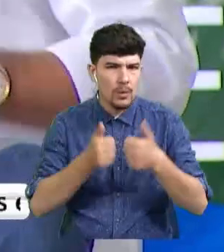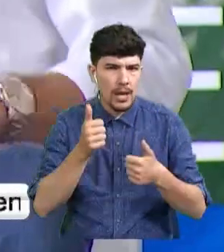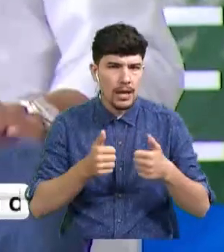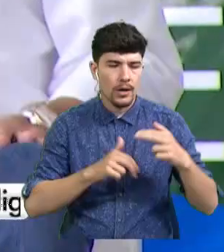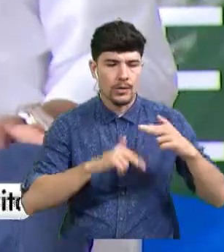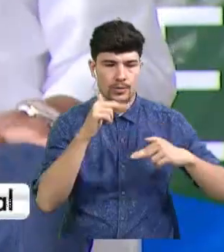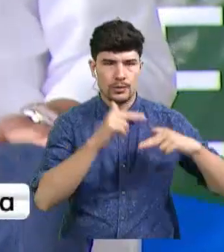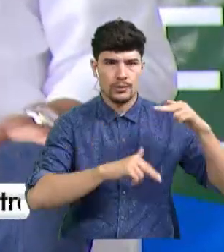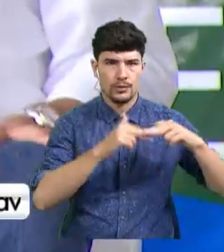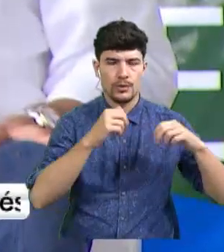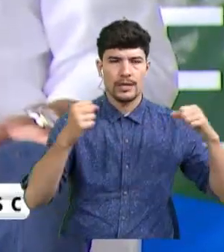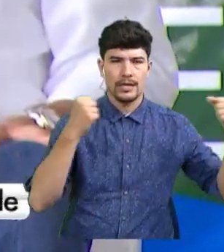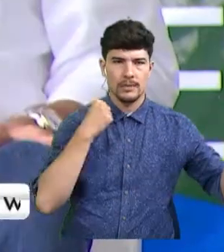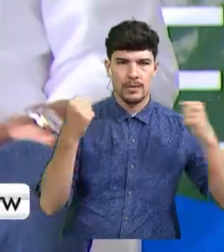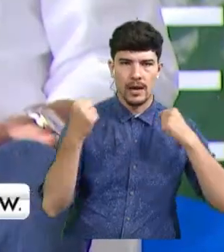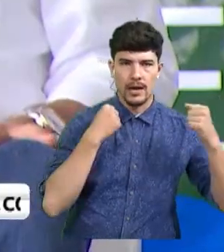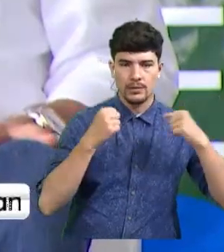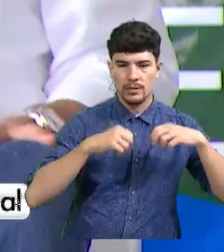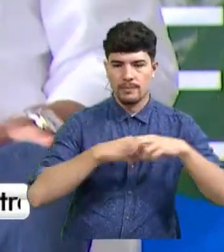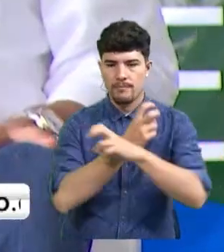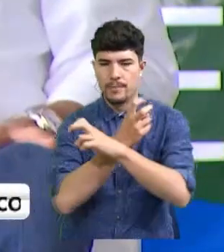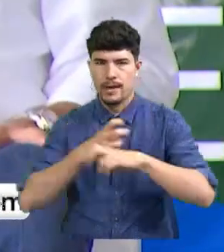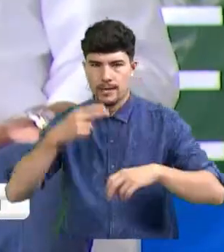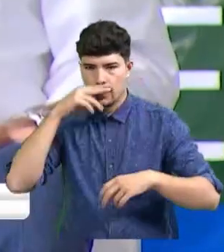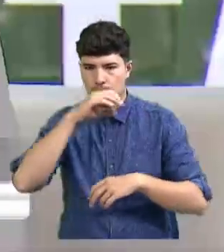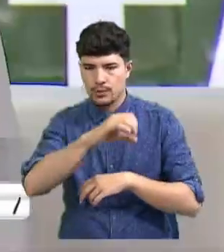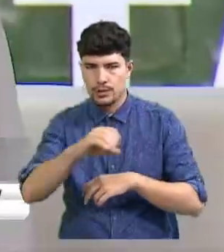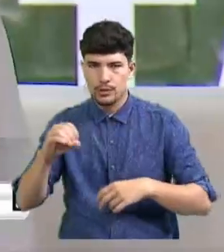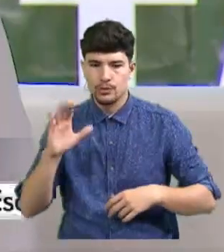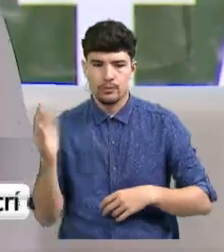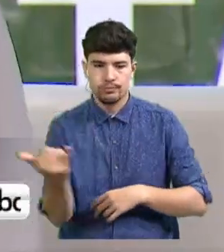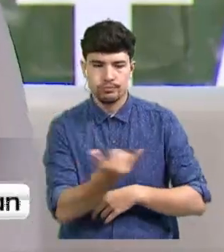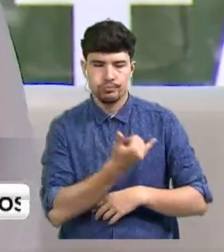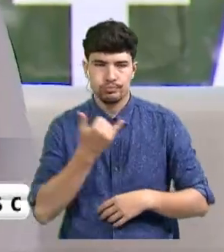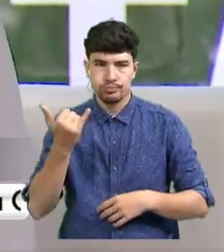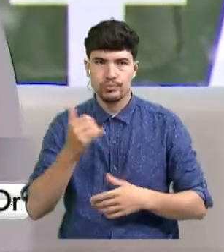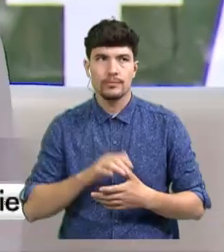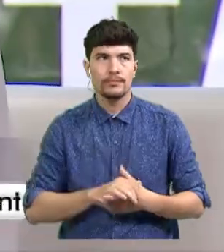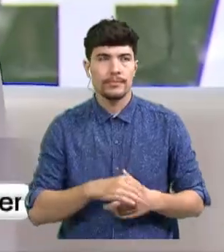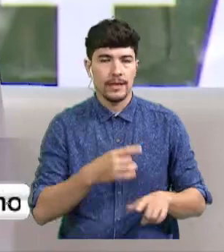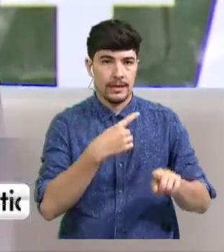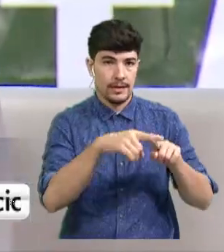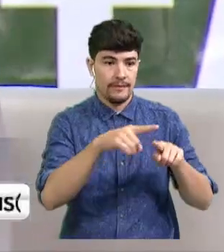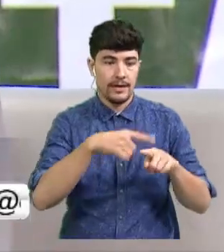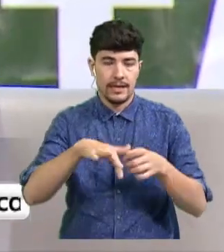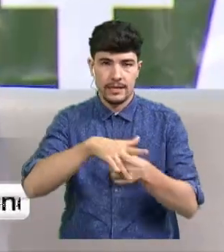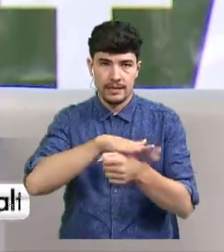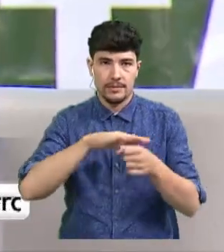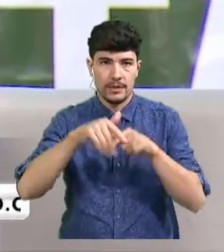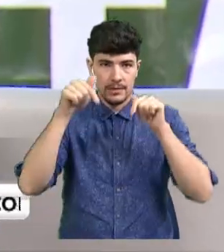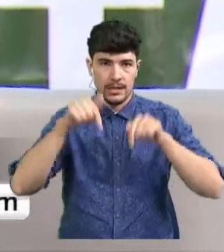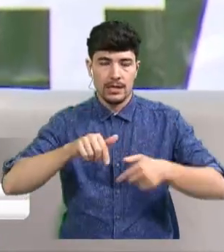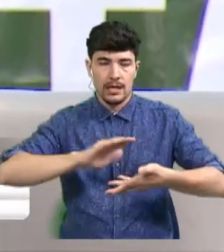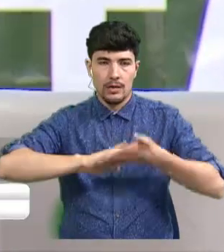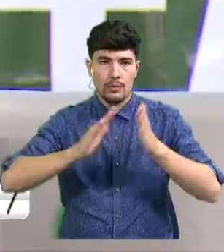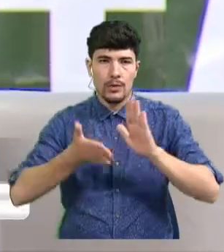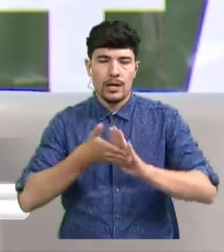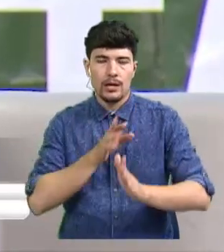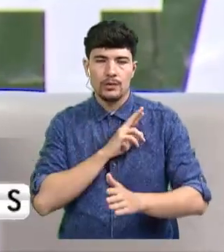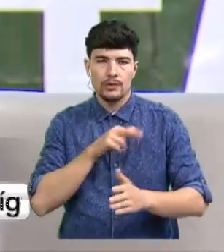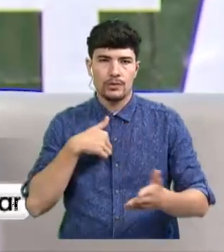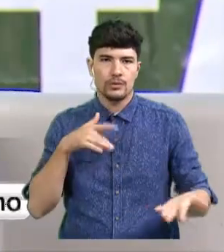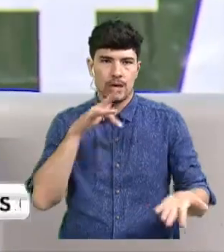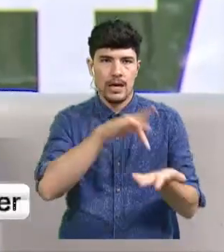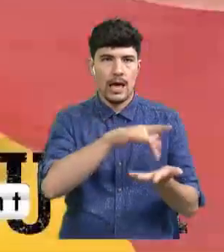gimnasios y los parques infantiles. En varios barrios de esta comuna, vamos a estar en Campo